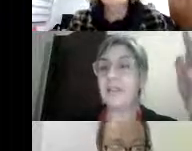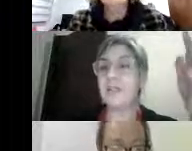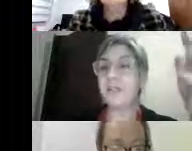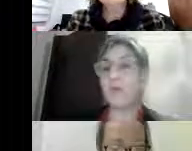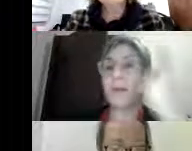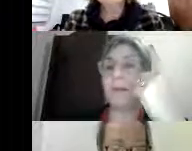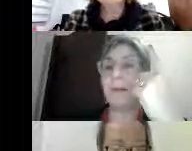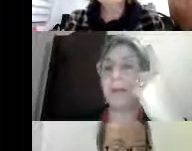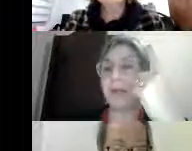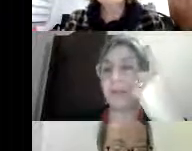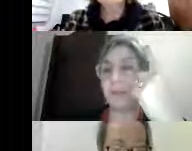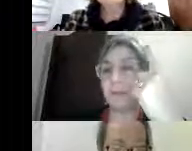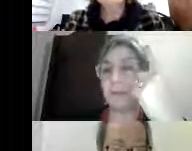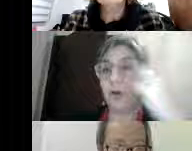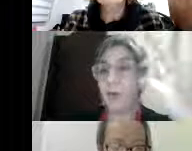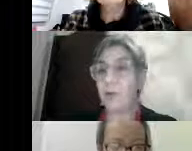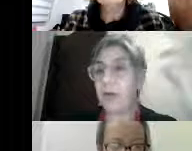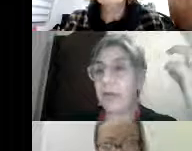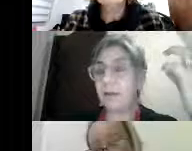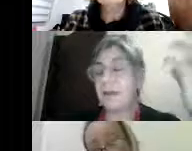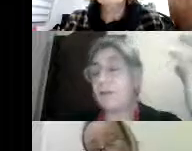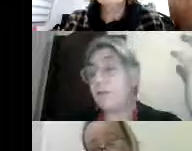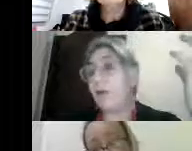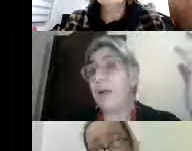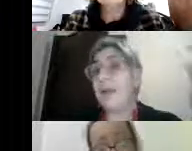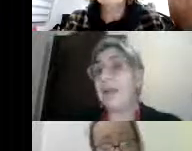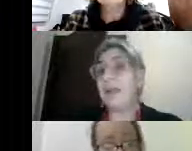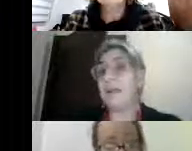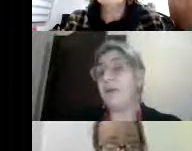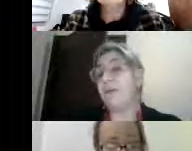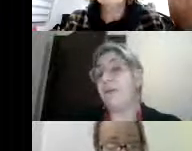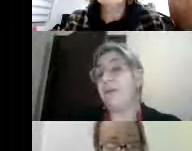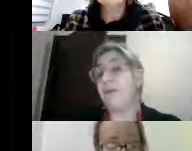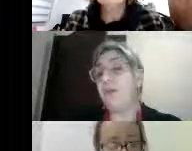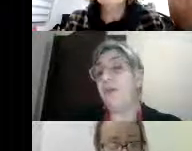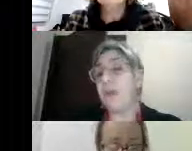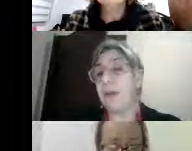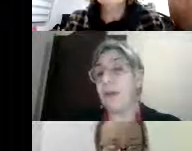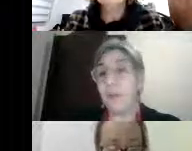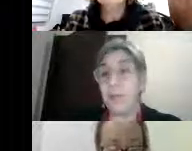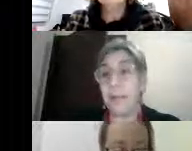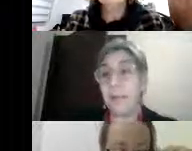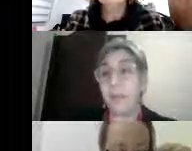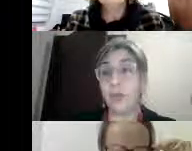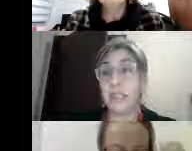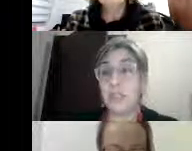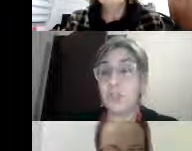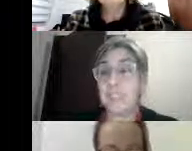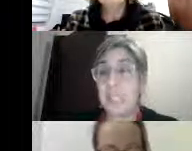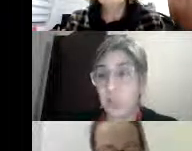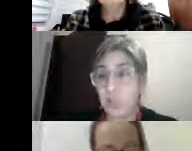tener relaciones sexuales una vez por año, ¿no? En una mujer. Bueno, la verdad que no, en medio de haber tomado un